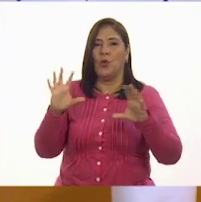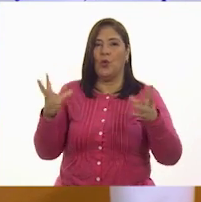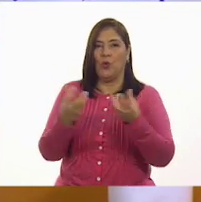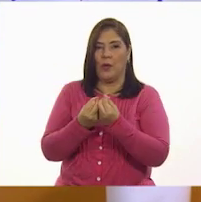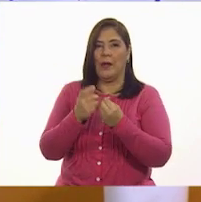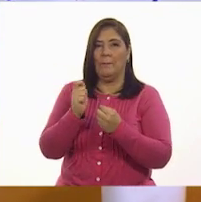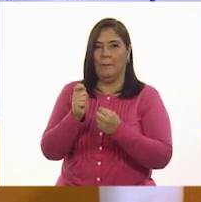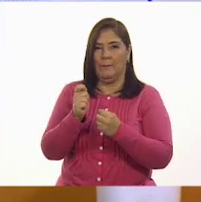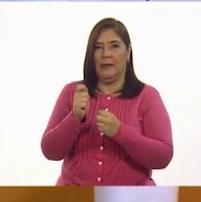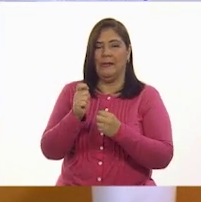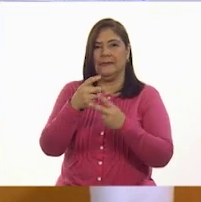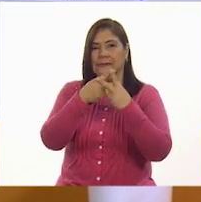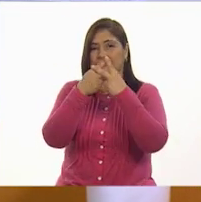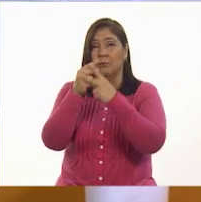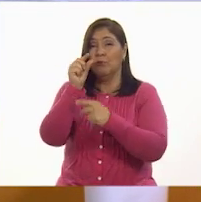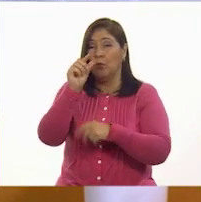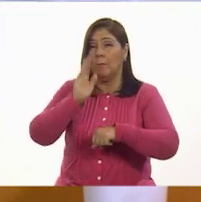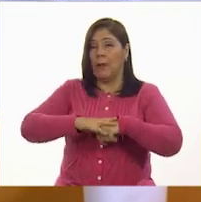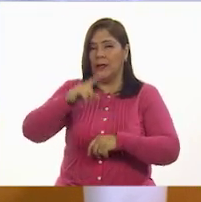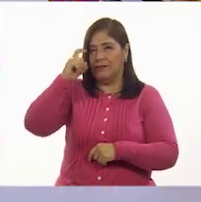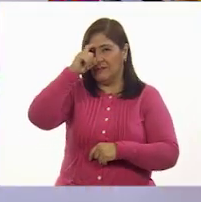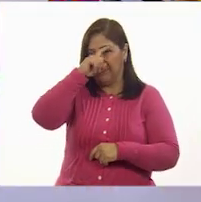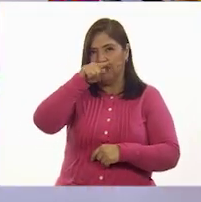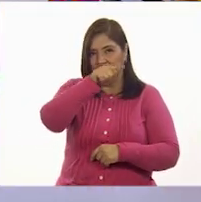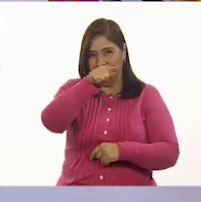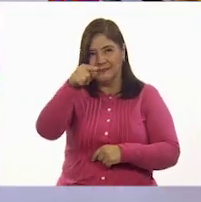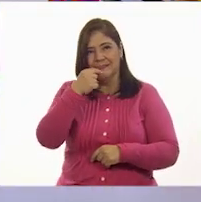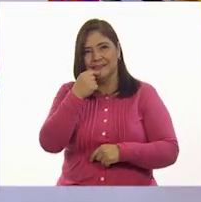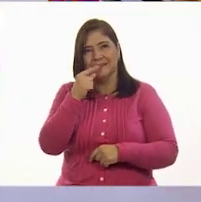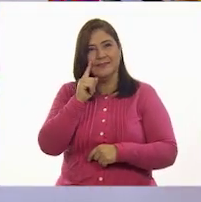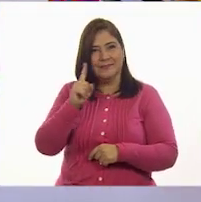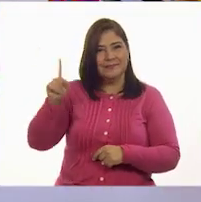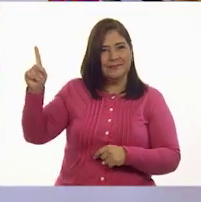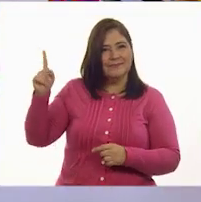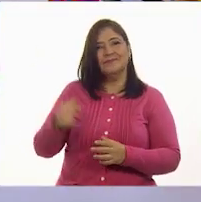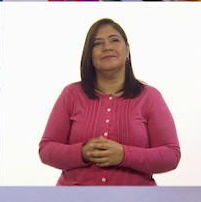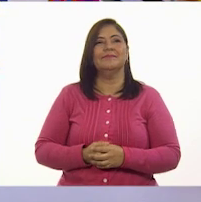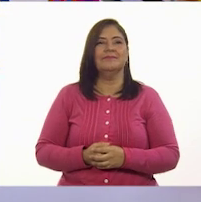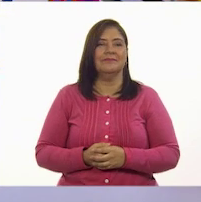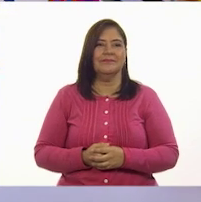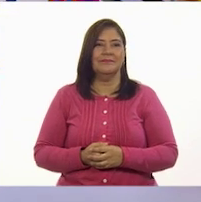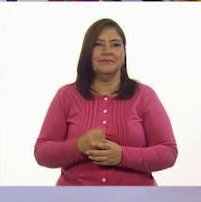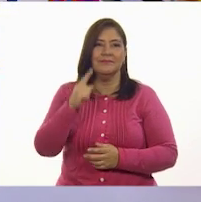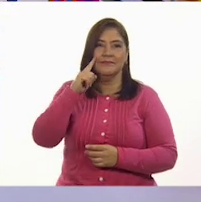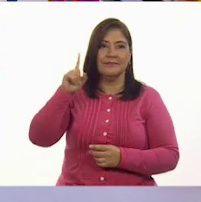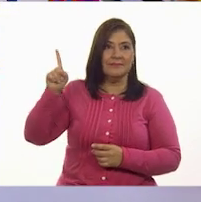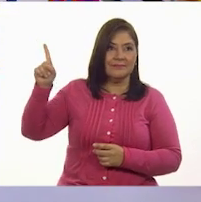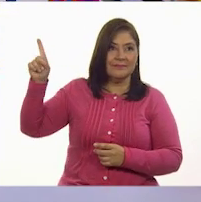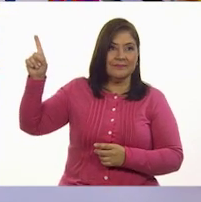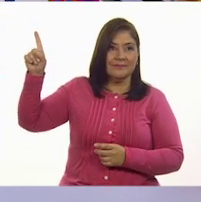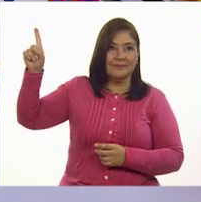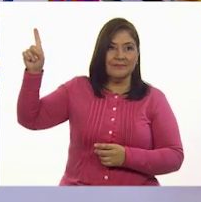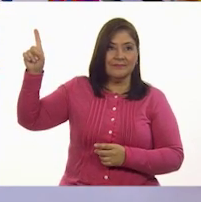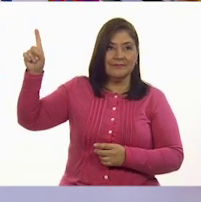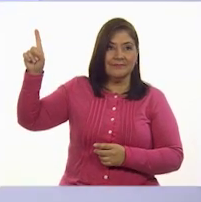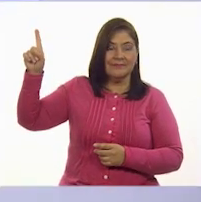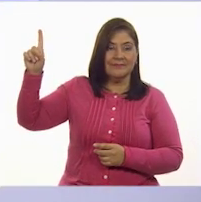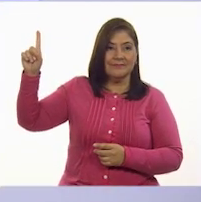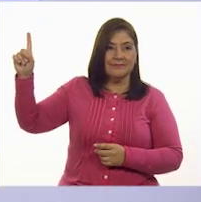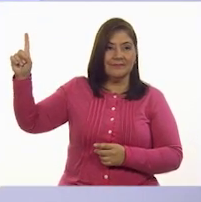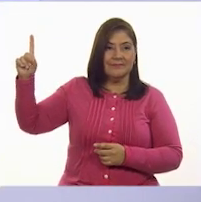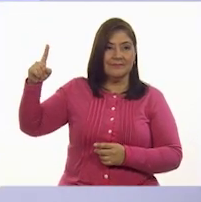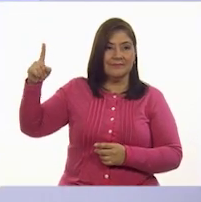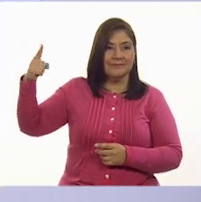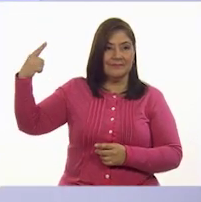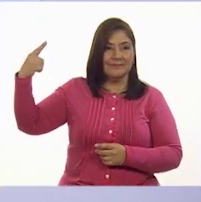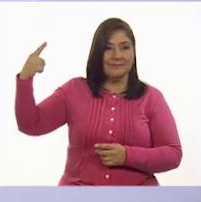va a ser un poco más difícil para nuestros niños y niñas. Y aquí está. Observen bien